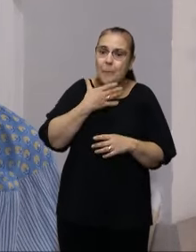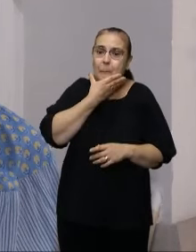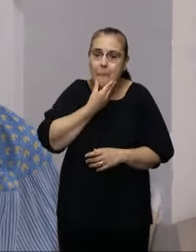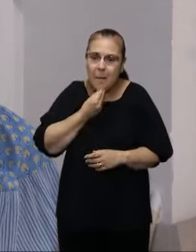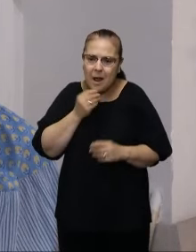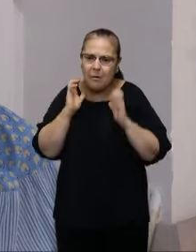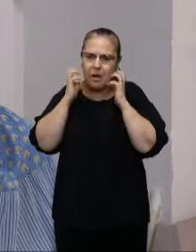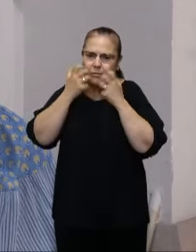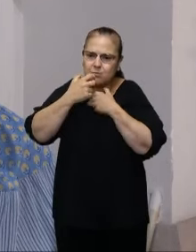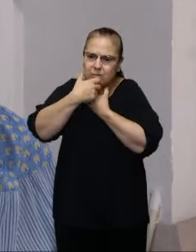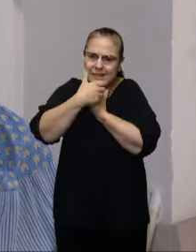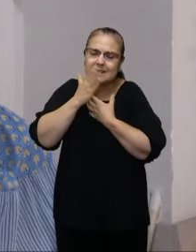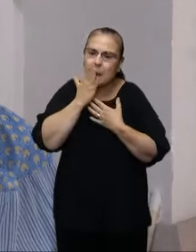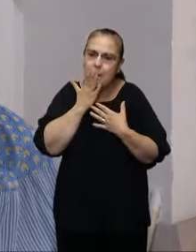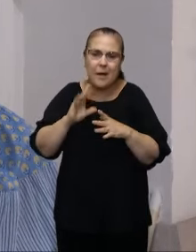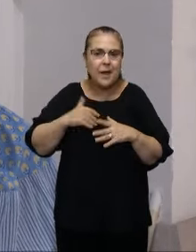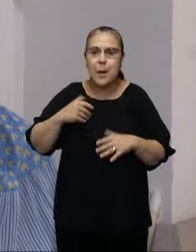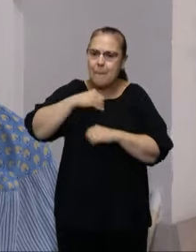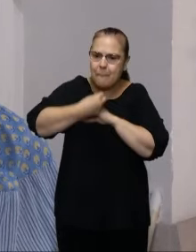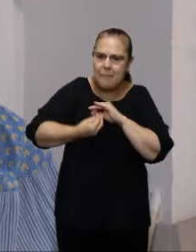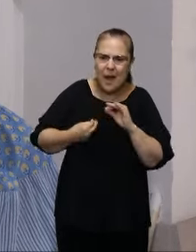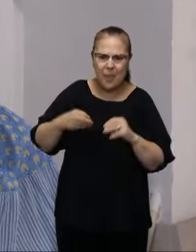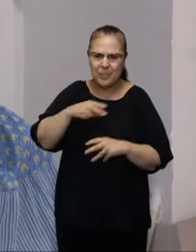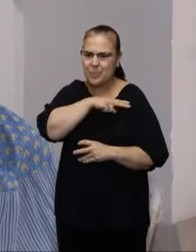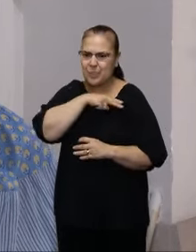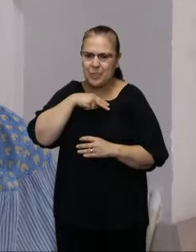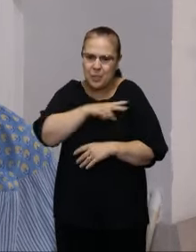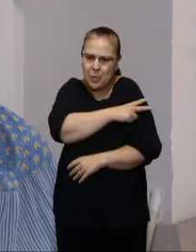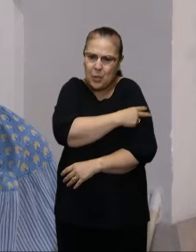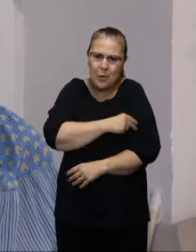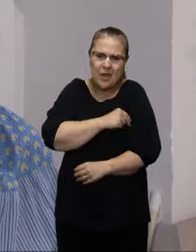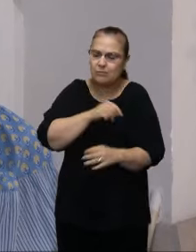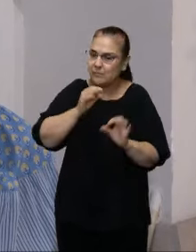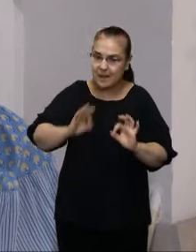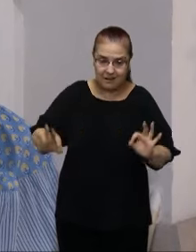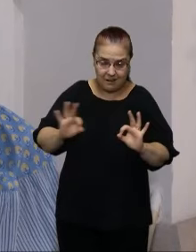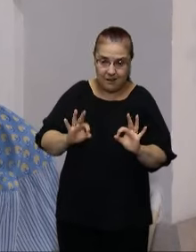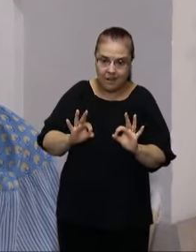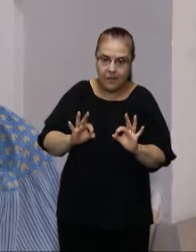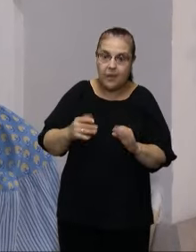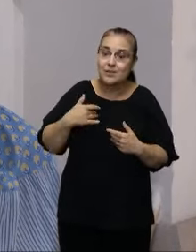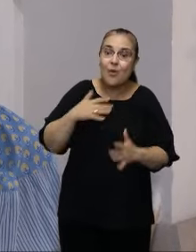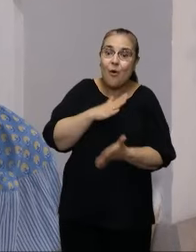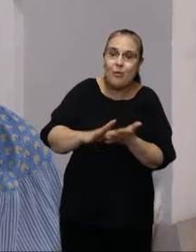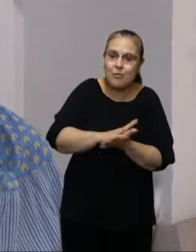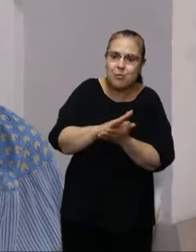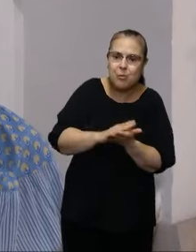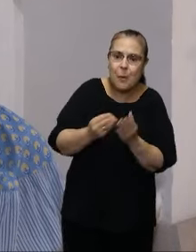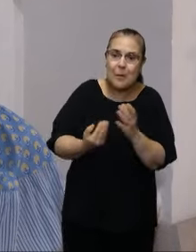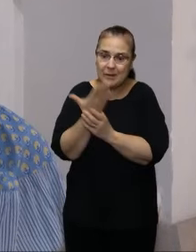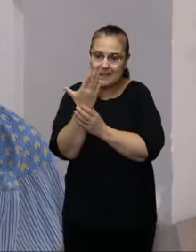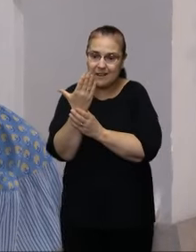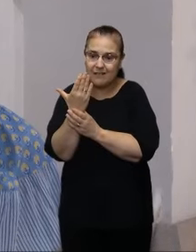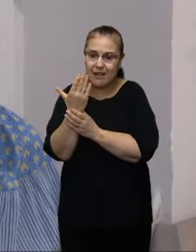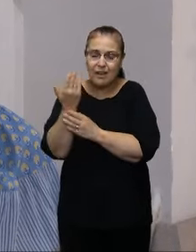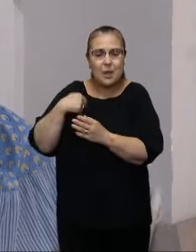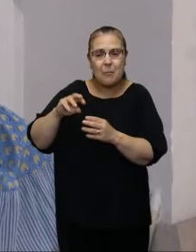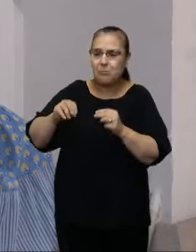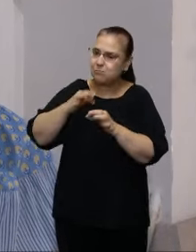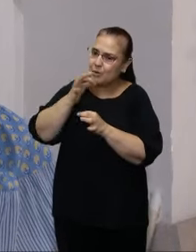ni comas el pan del duelo. Yo había hablado a la gente por la mañana y por la tarde murió mi